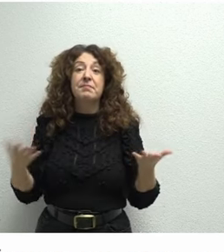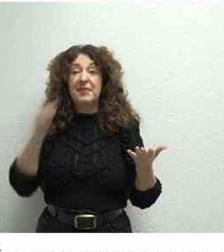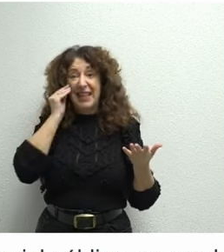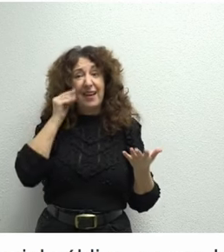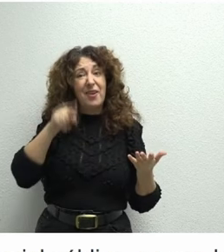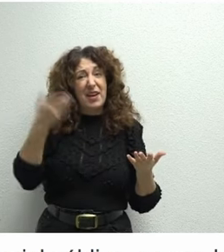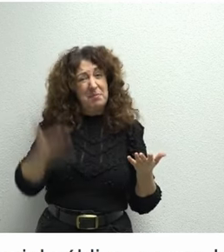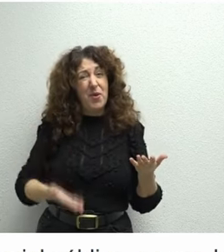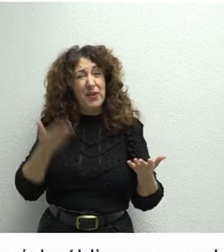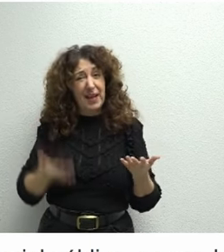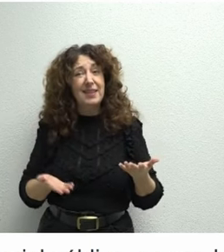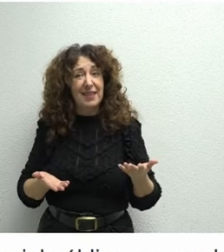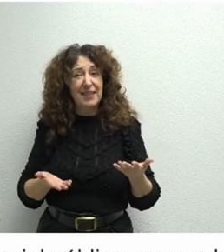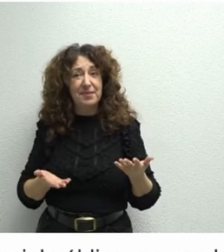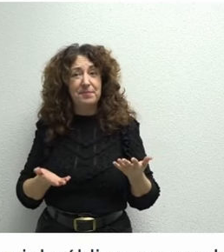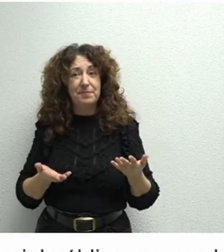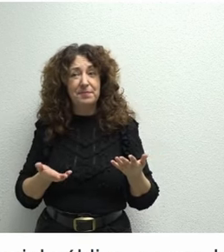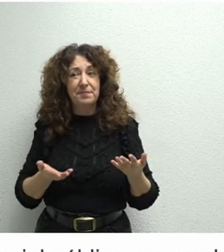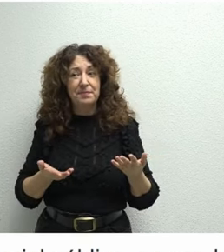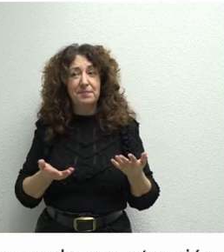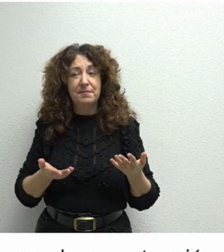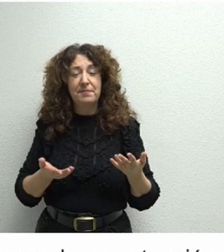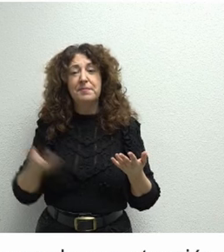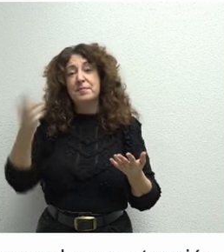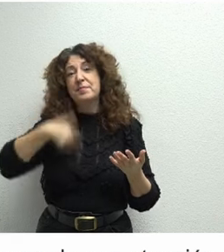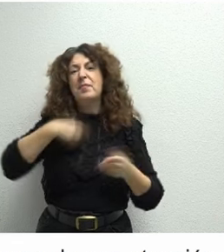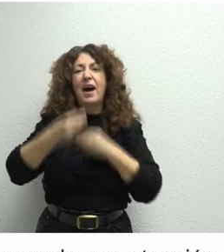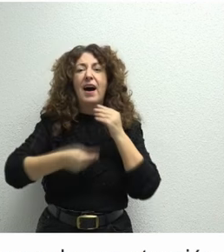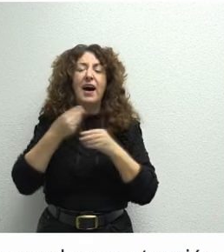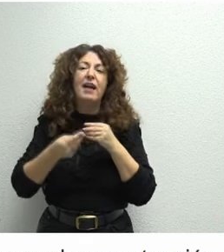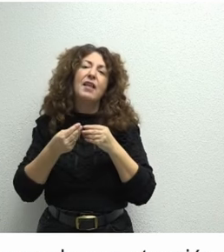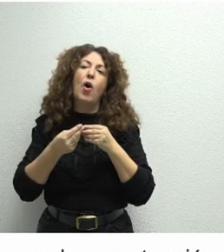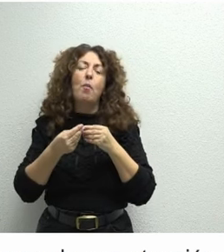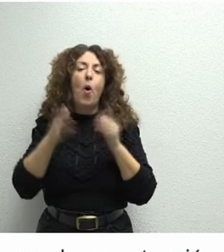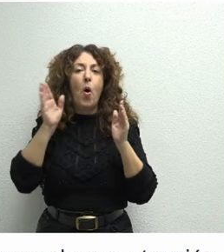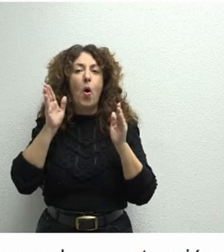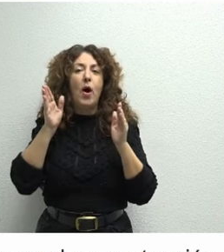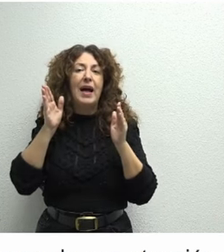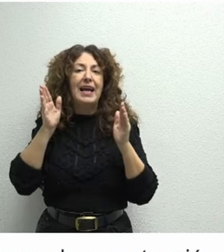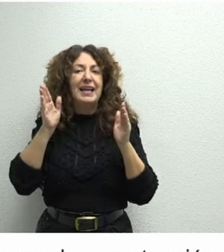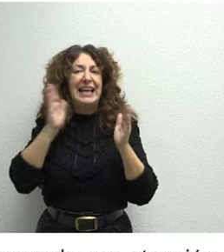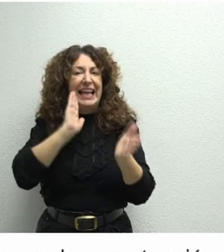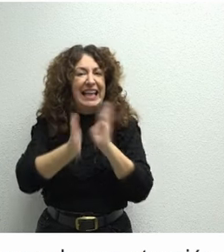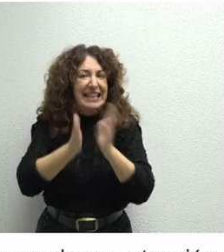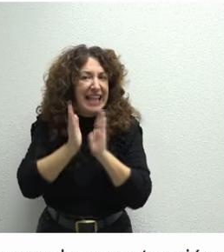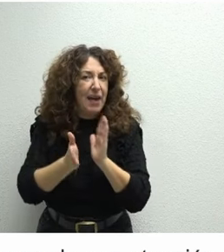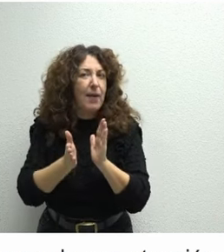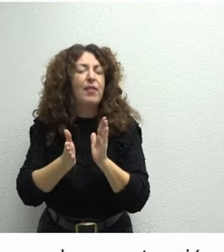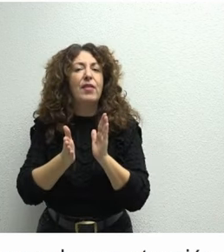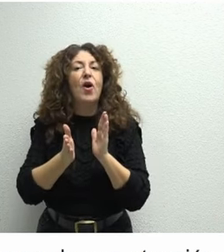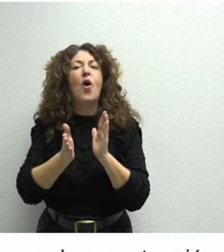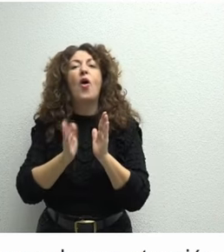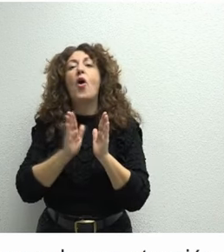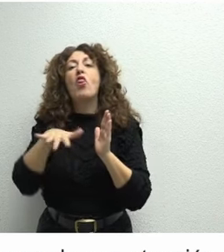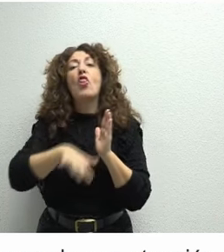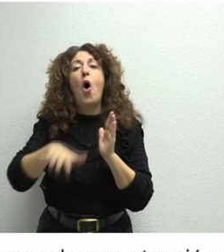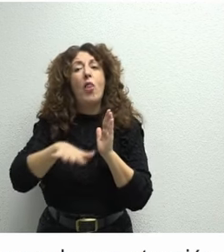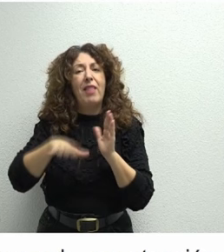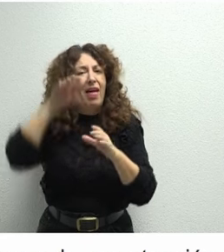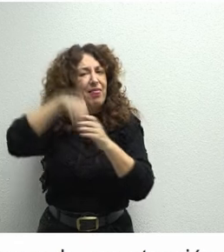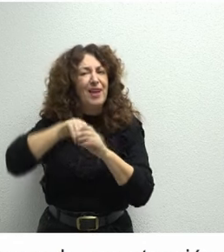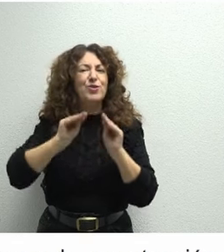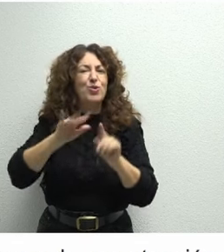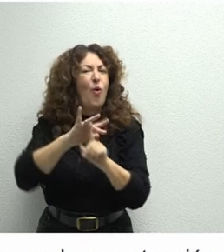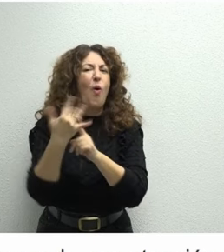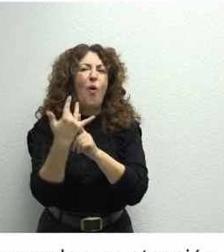eso es muy importante no que de alguna manera hacemos ese tipo de intervención central en el contexto donde el menor